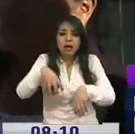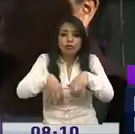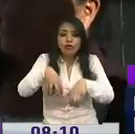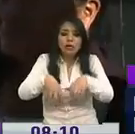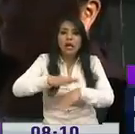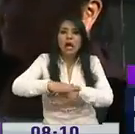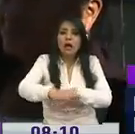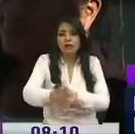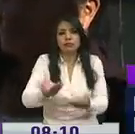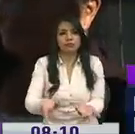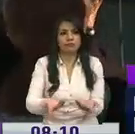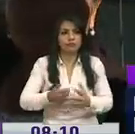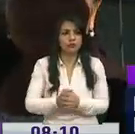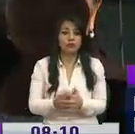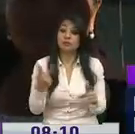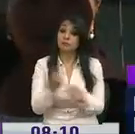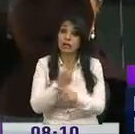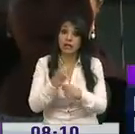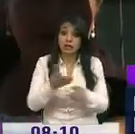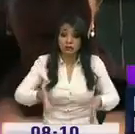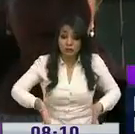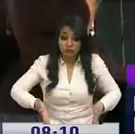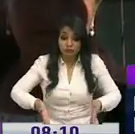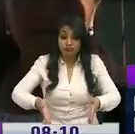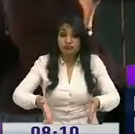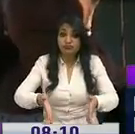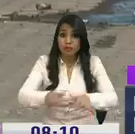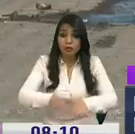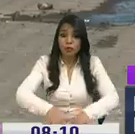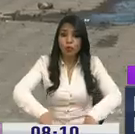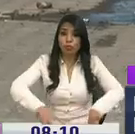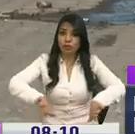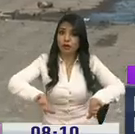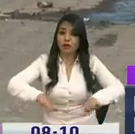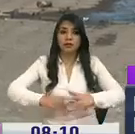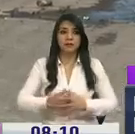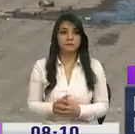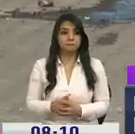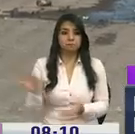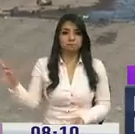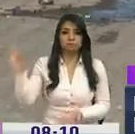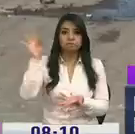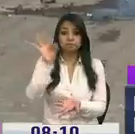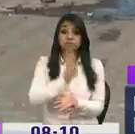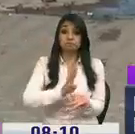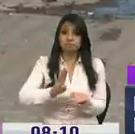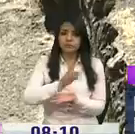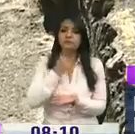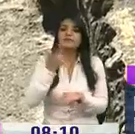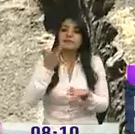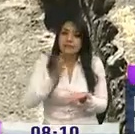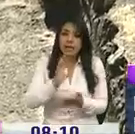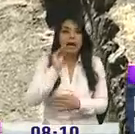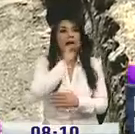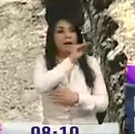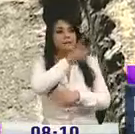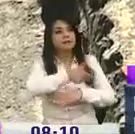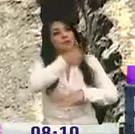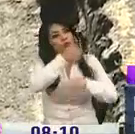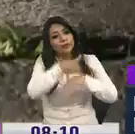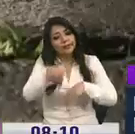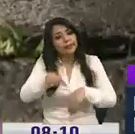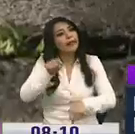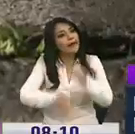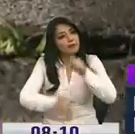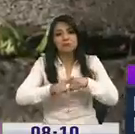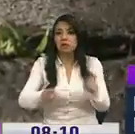el agua, entonces tenemos riesgo de que pueda hundirse la calle. Los representantes barriales aseguraron haber reportado el daño a las autoridades, pero